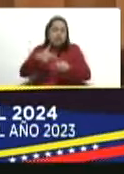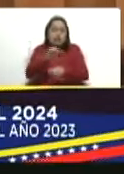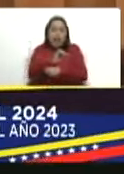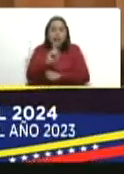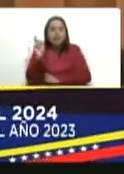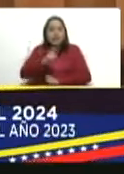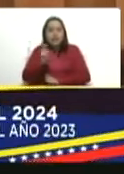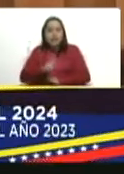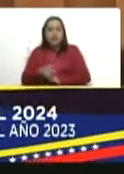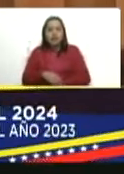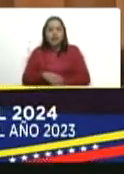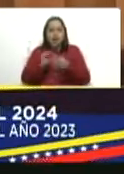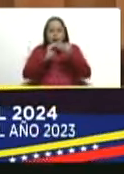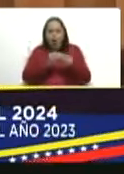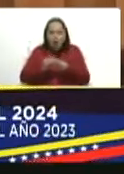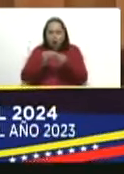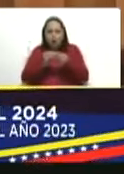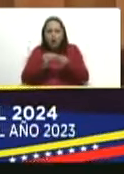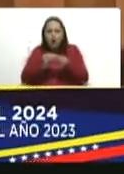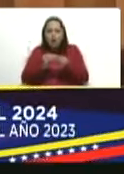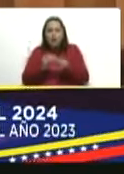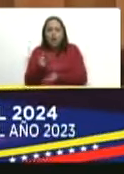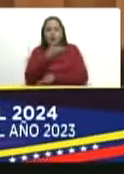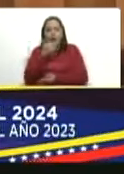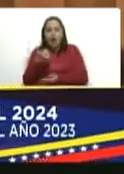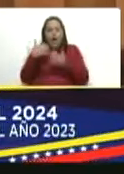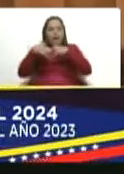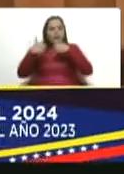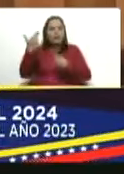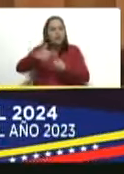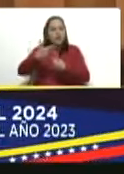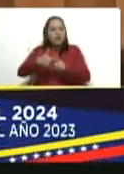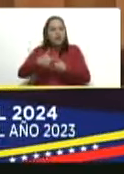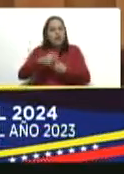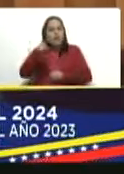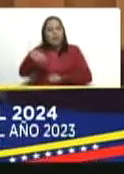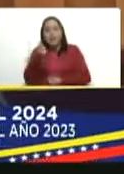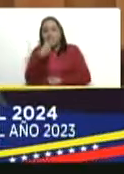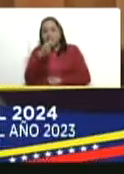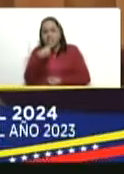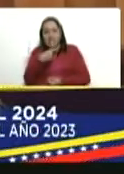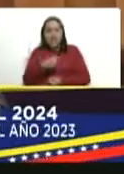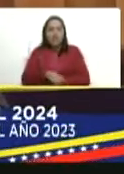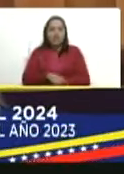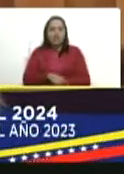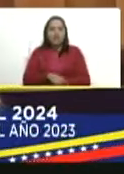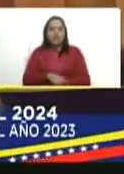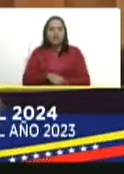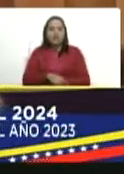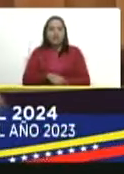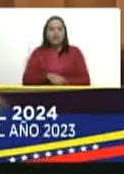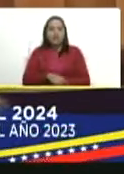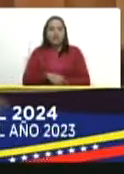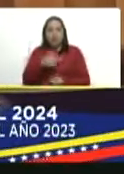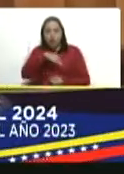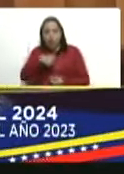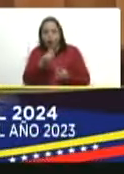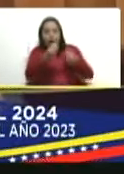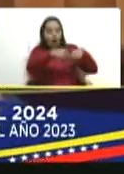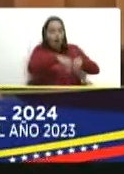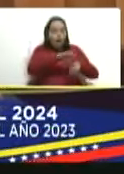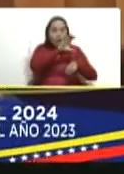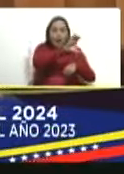necesitábamos, los repuestos para recuperar la refinería, las medicinas que triangulábamos de varios países